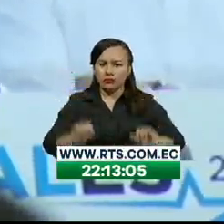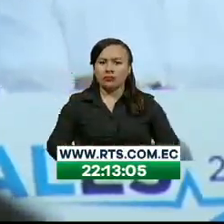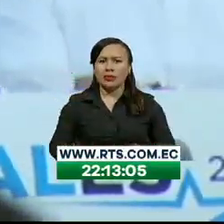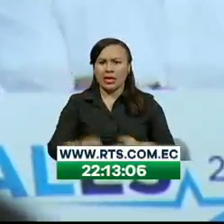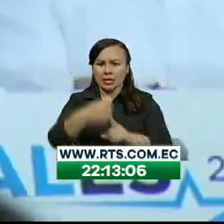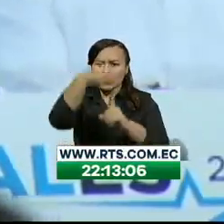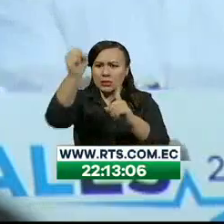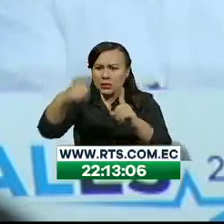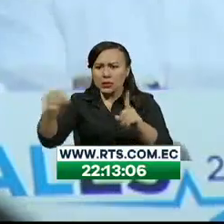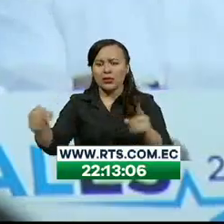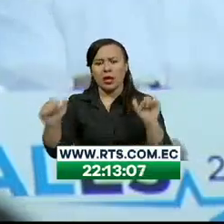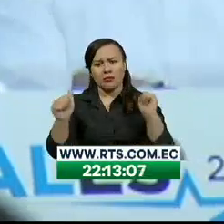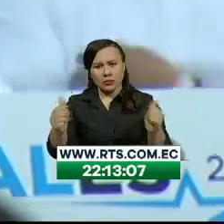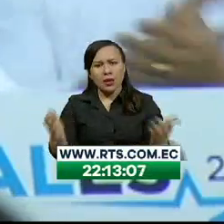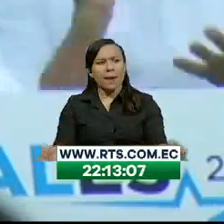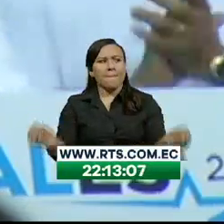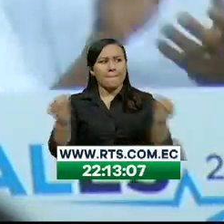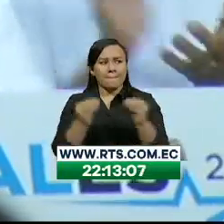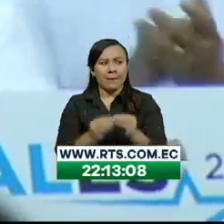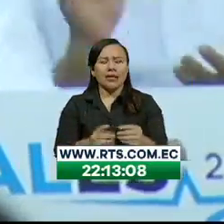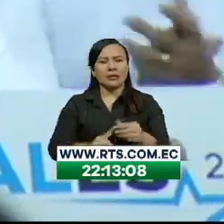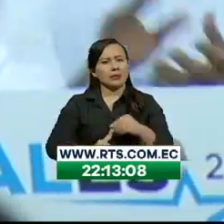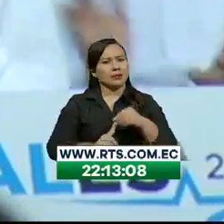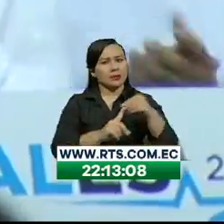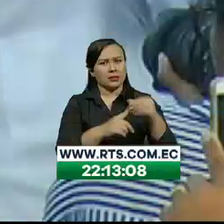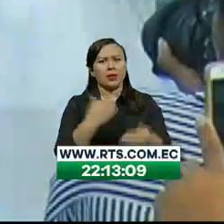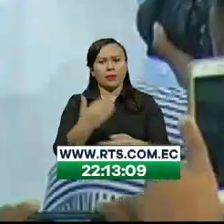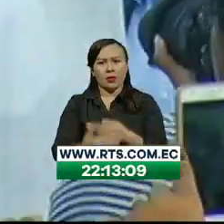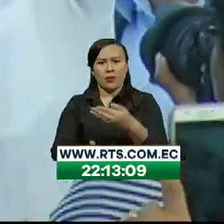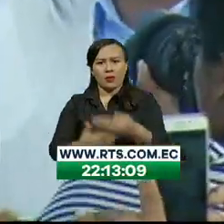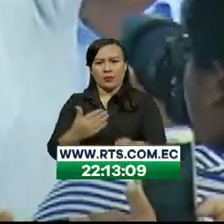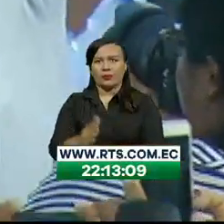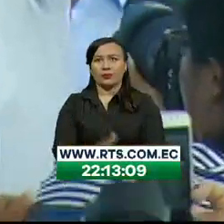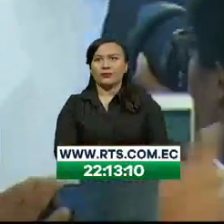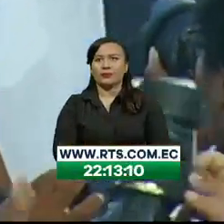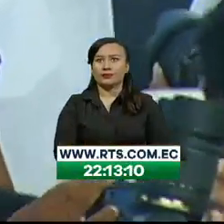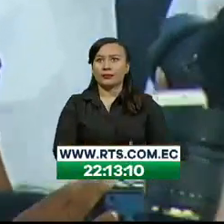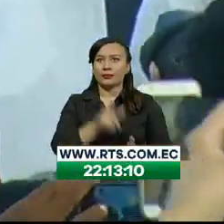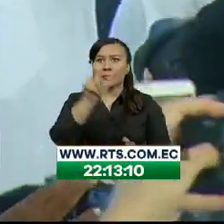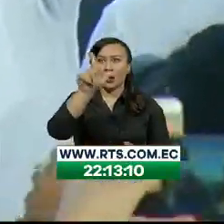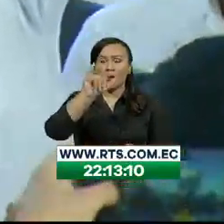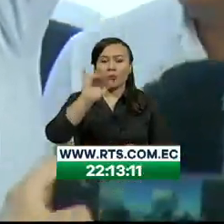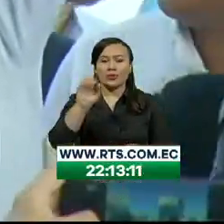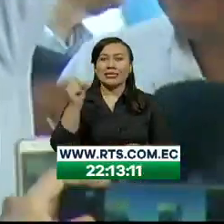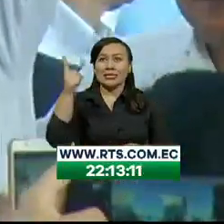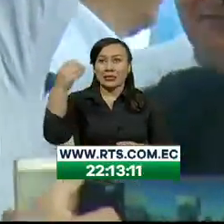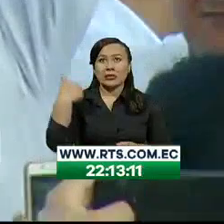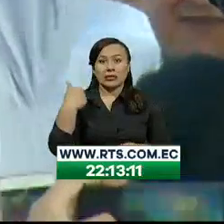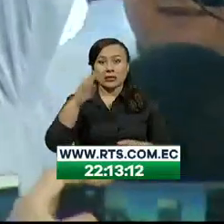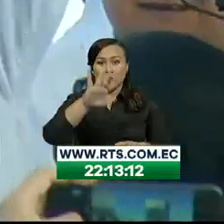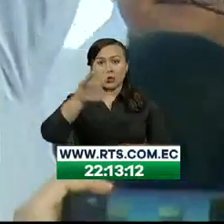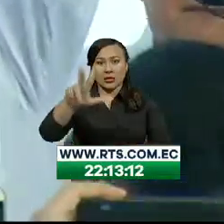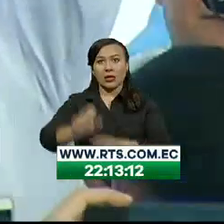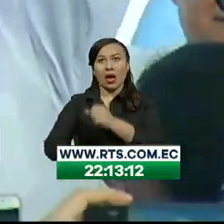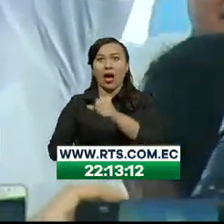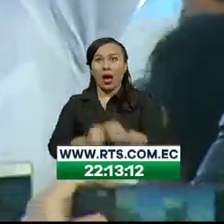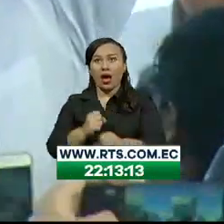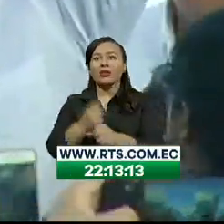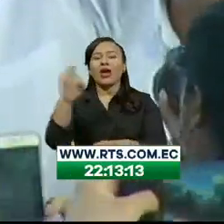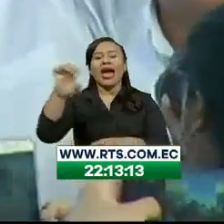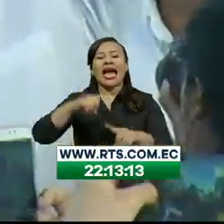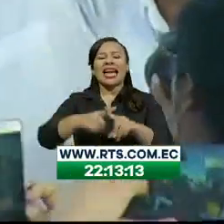lleguen también, principalmente a ellos. A Carlos Luis Morales, de 53 años de edad,